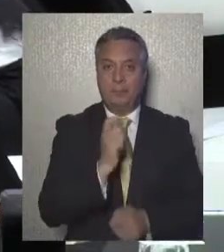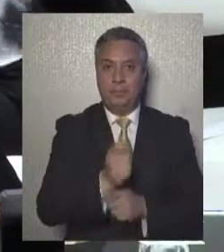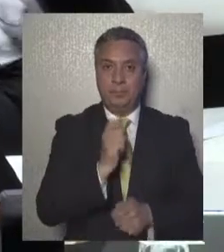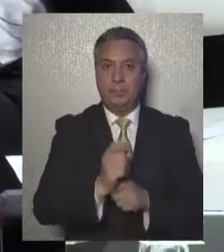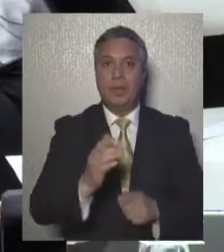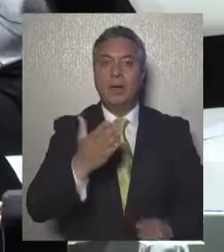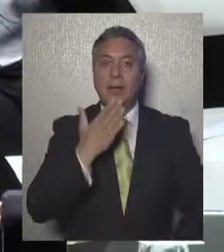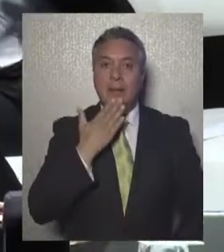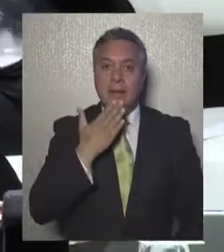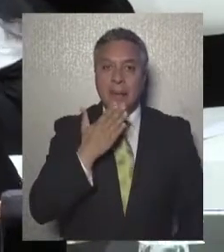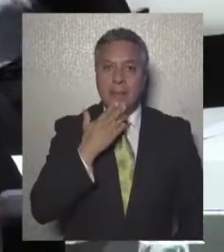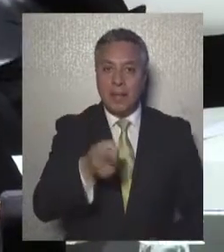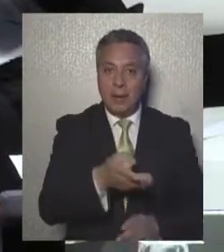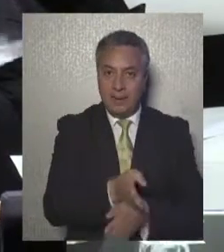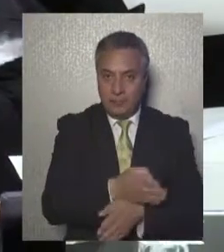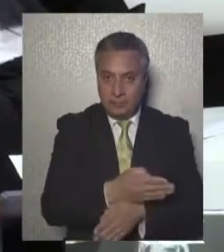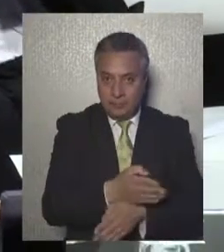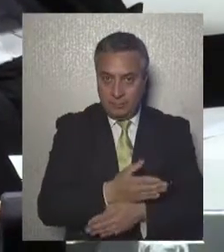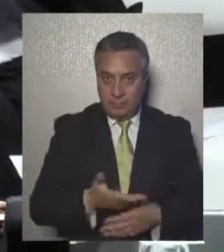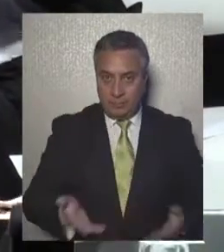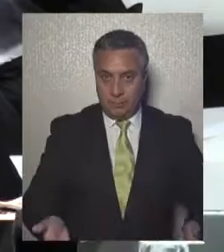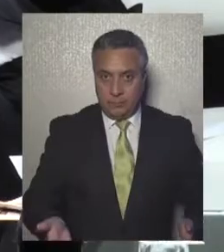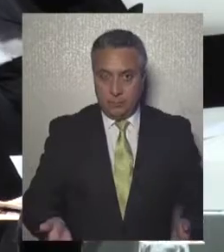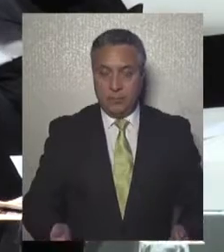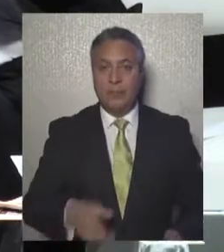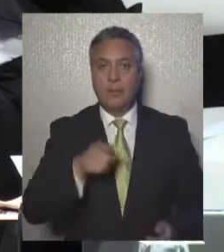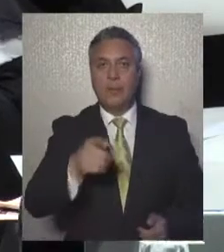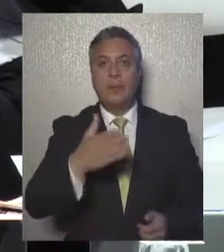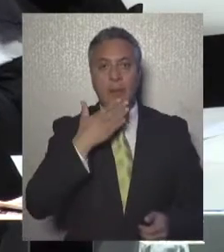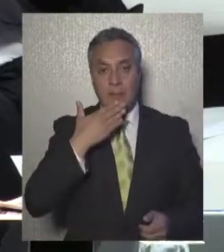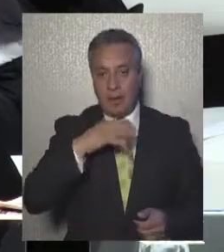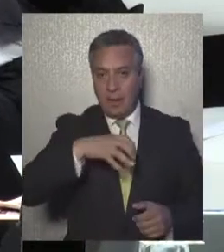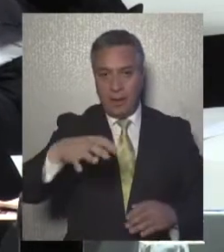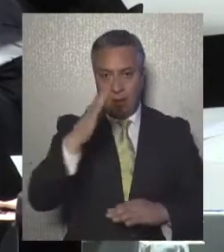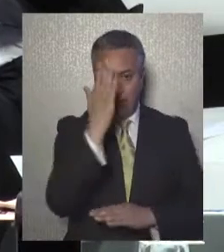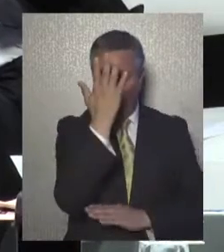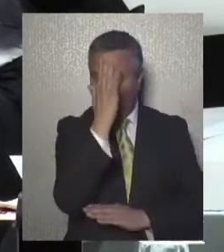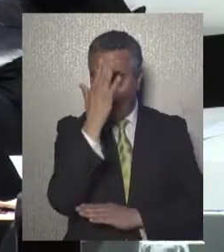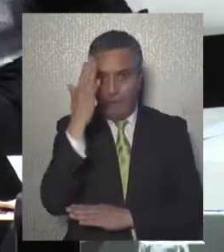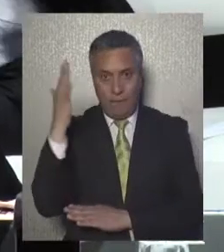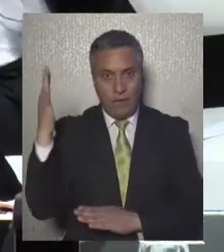acuícola, la relativa caída de productividad en el sector forestal,